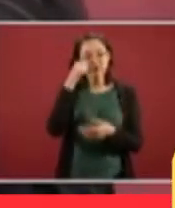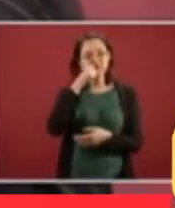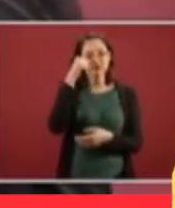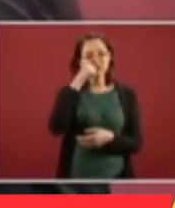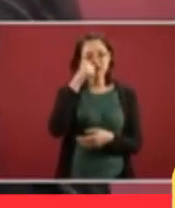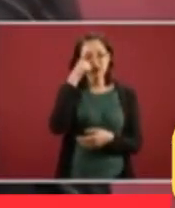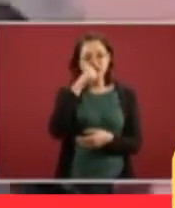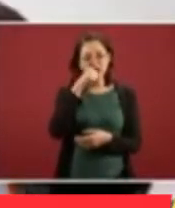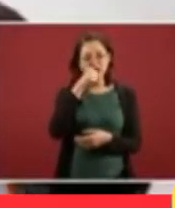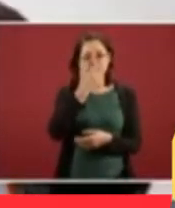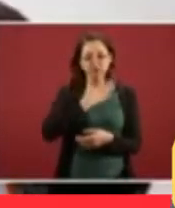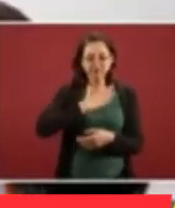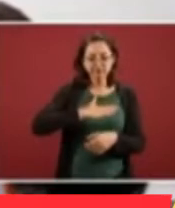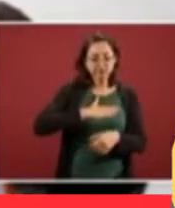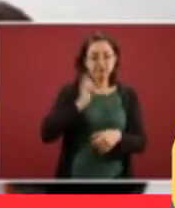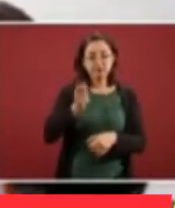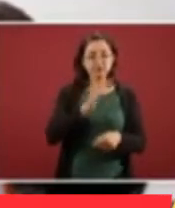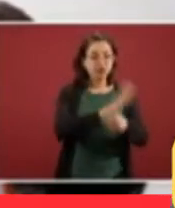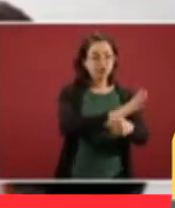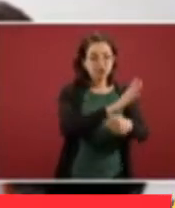la justicia no solo es castigar,